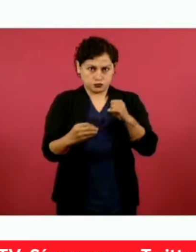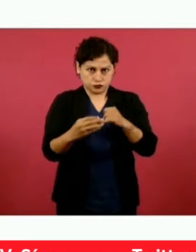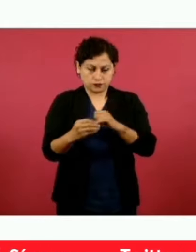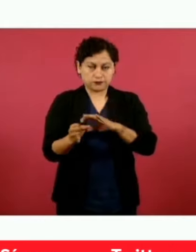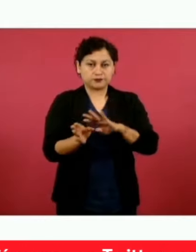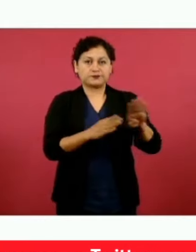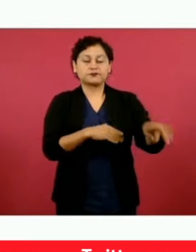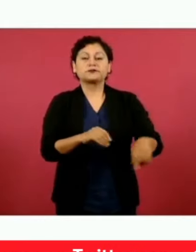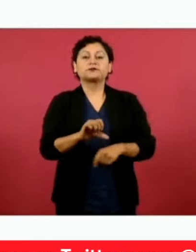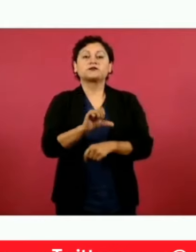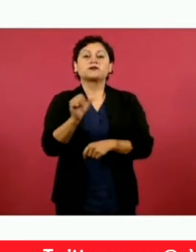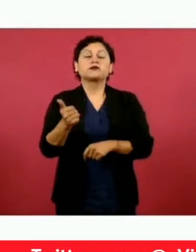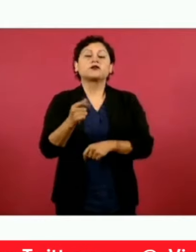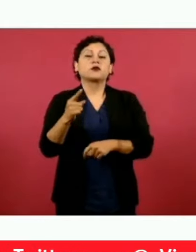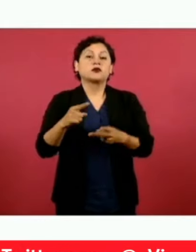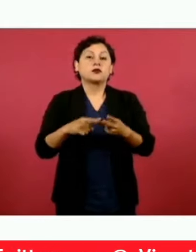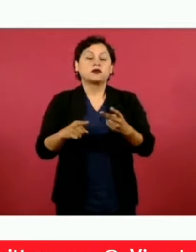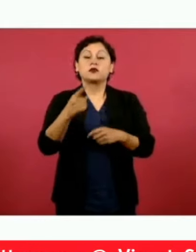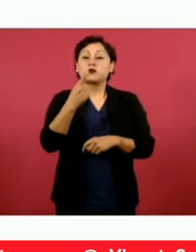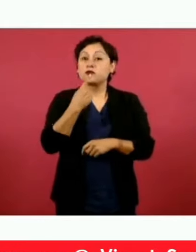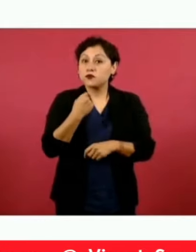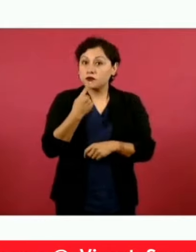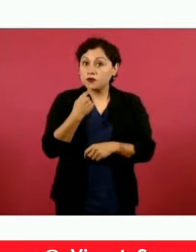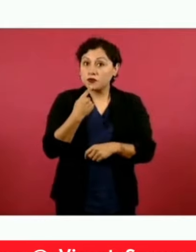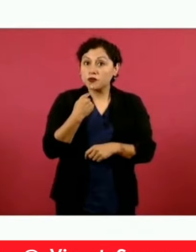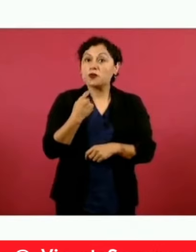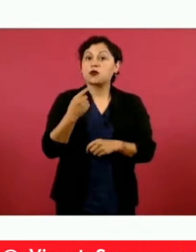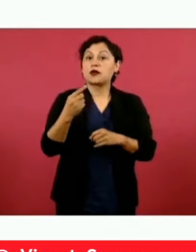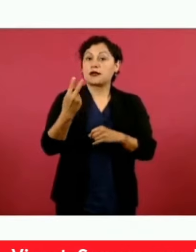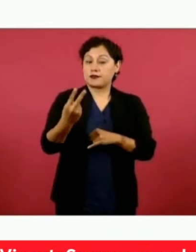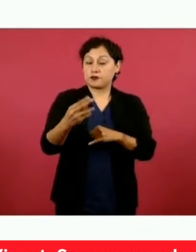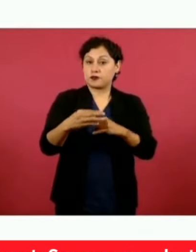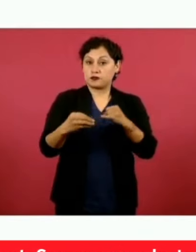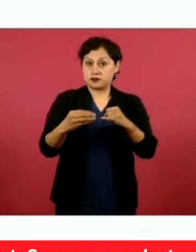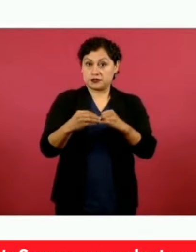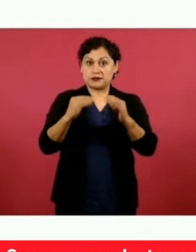premium, bajó 2 centavos, la calculamos en